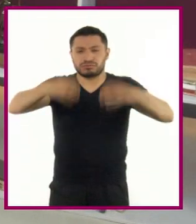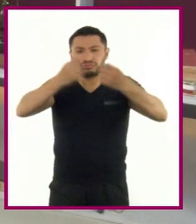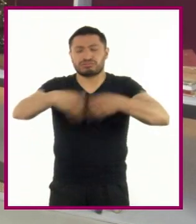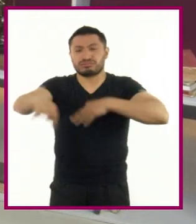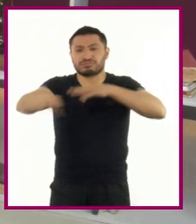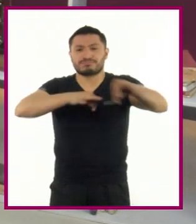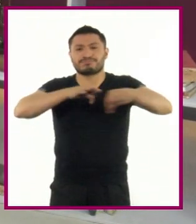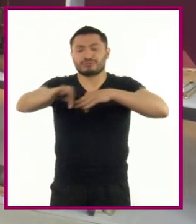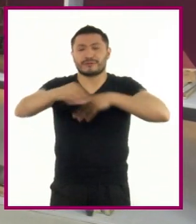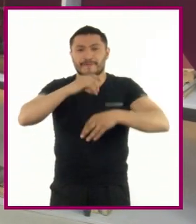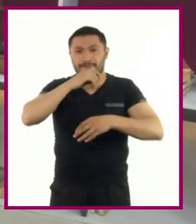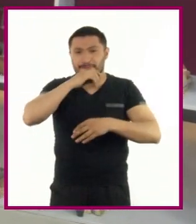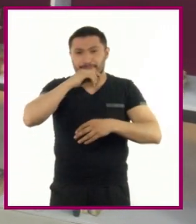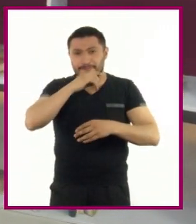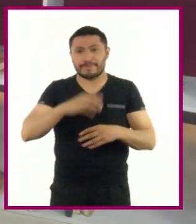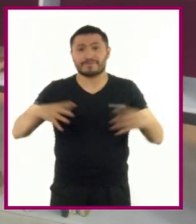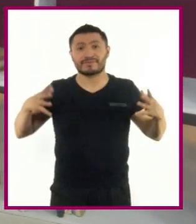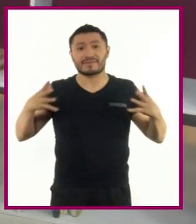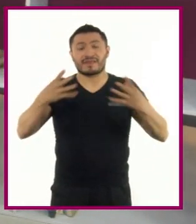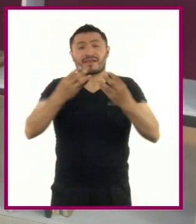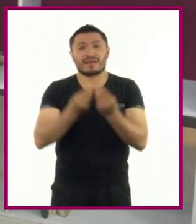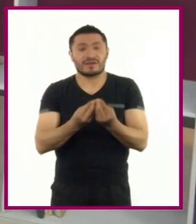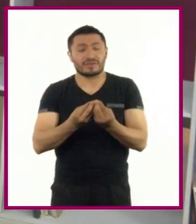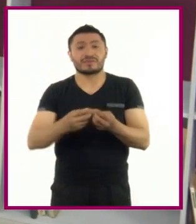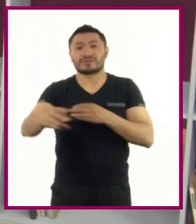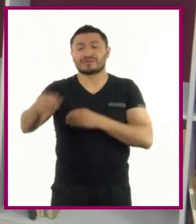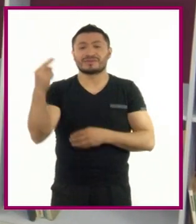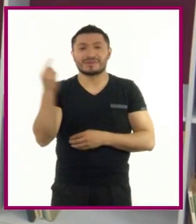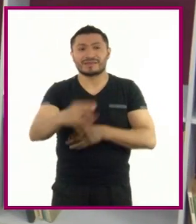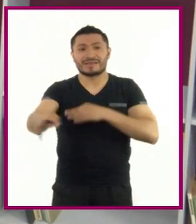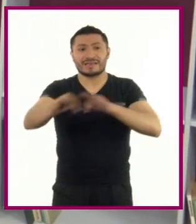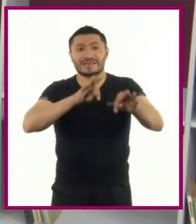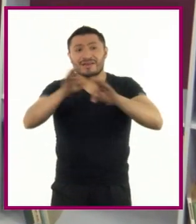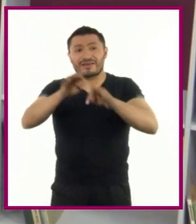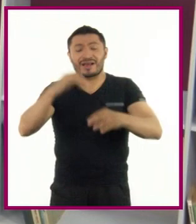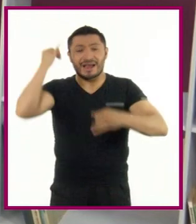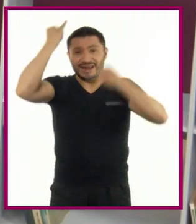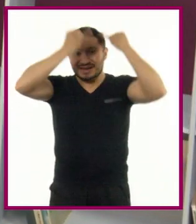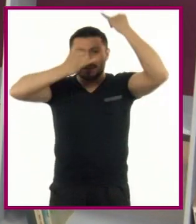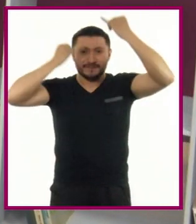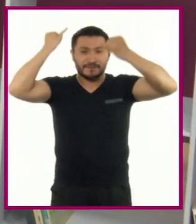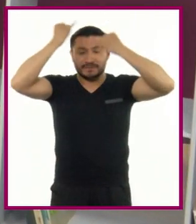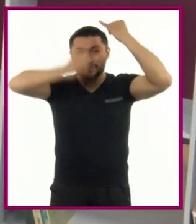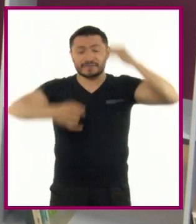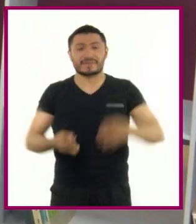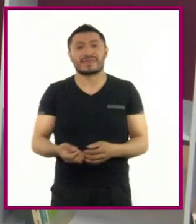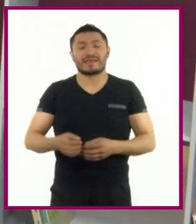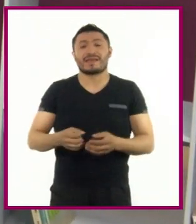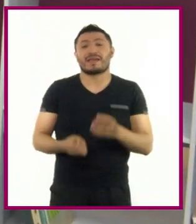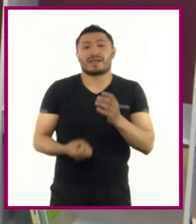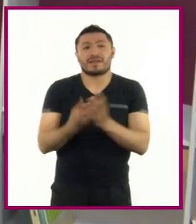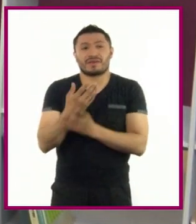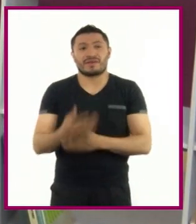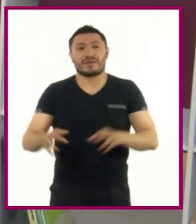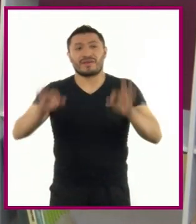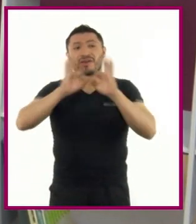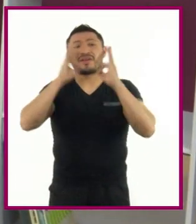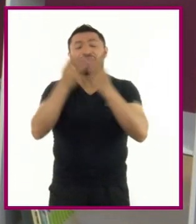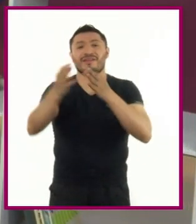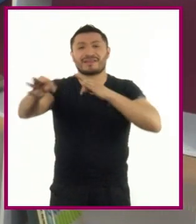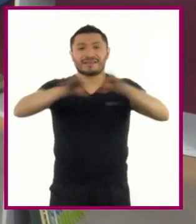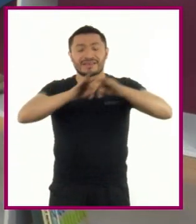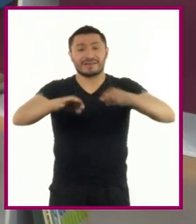tradicionales, junto con la necesidad urgente de entrenar, imaginar, vigorizar de nuevo la posición del trabajador en la